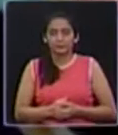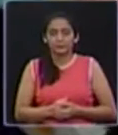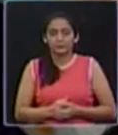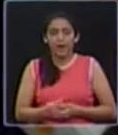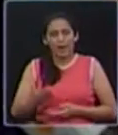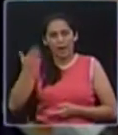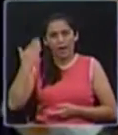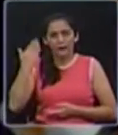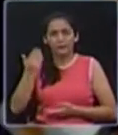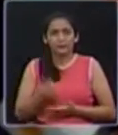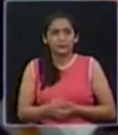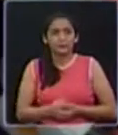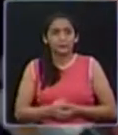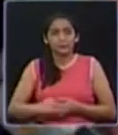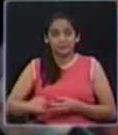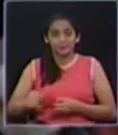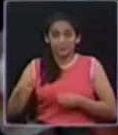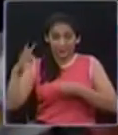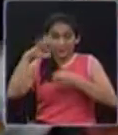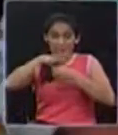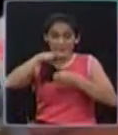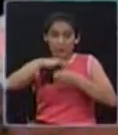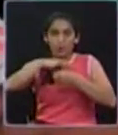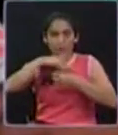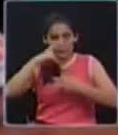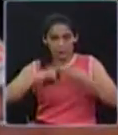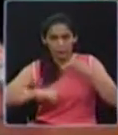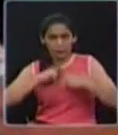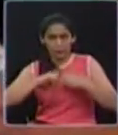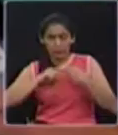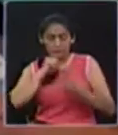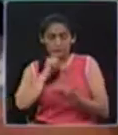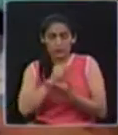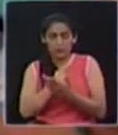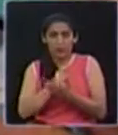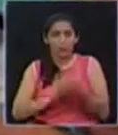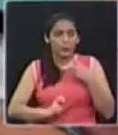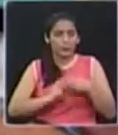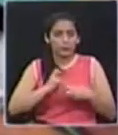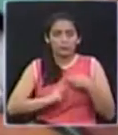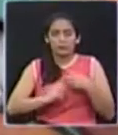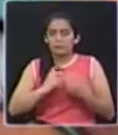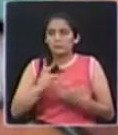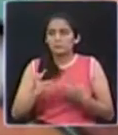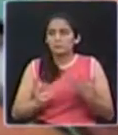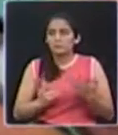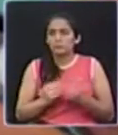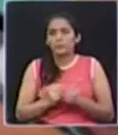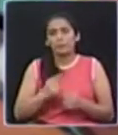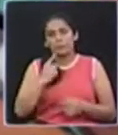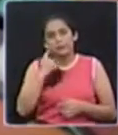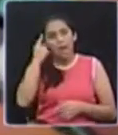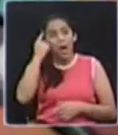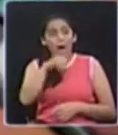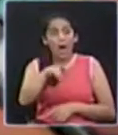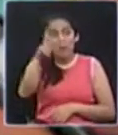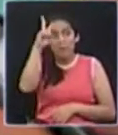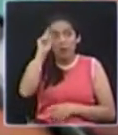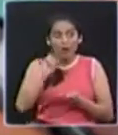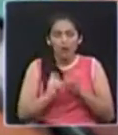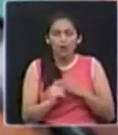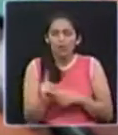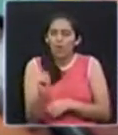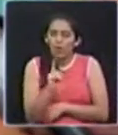elección inmediata pasada. Evidentemente no podemos hablar de ninguna manera, como decía, de un fraude extendido, sino problemas